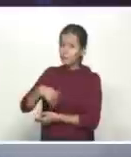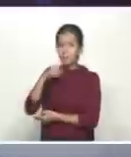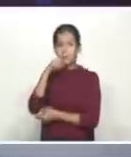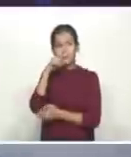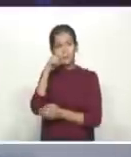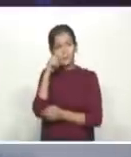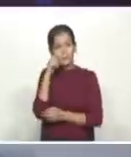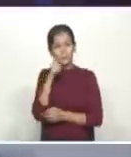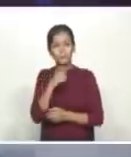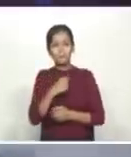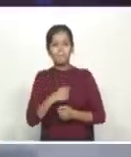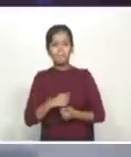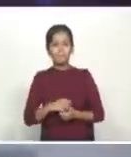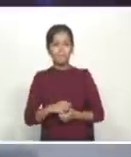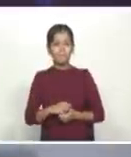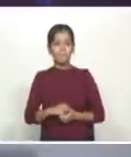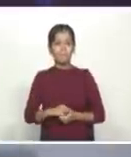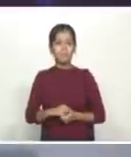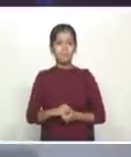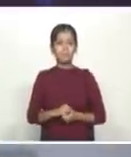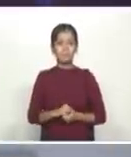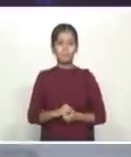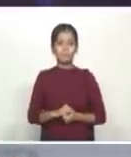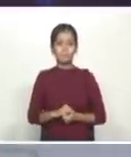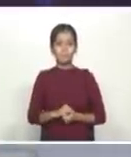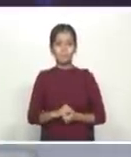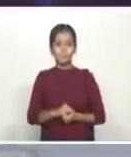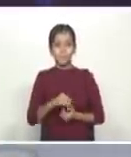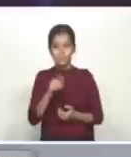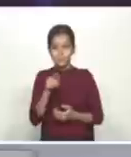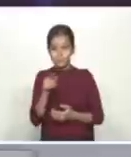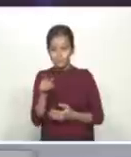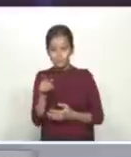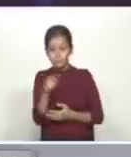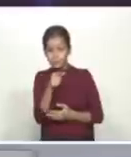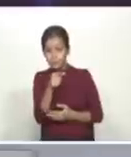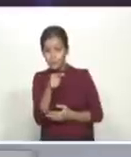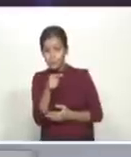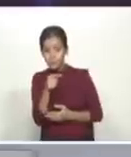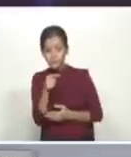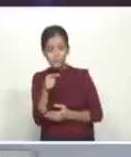le llega en esos momentos a uno a decir, ¿será justo como decía?